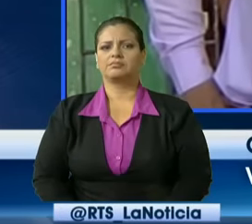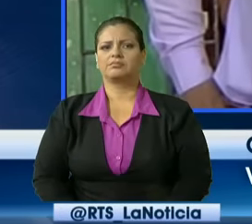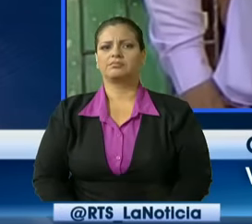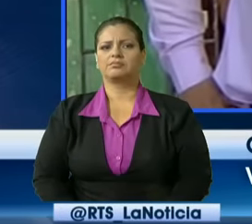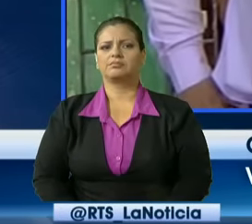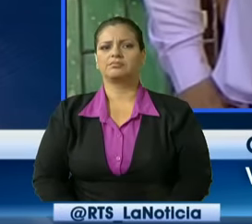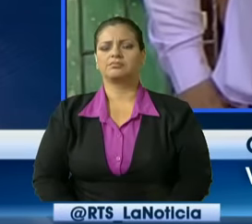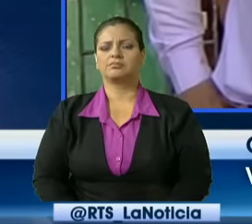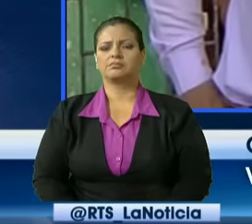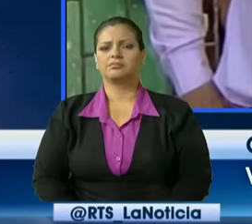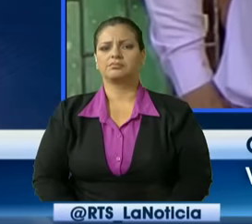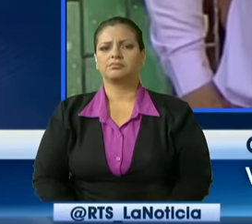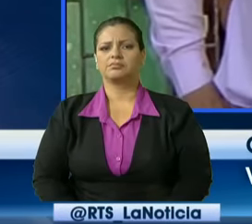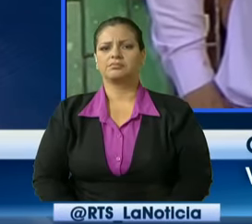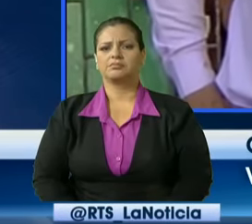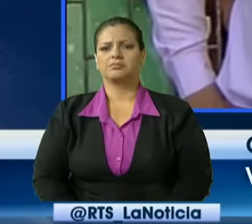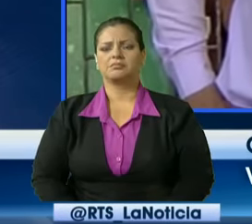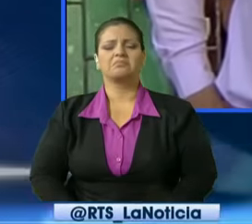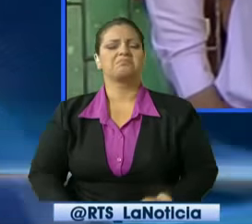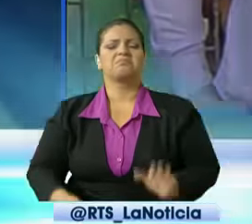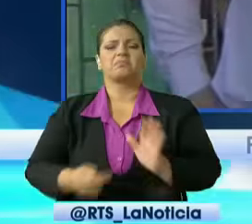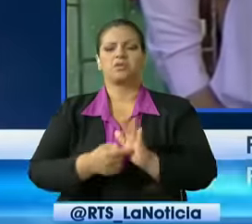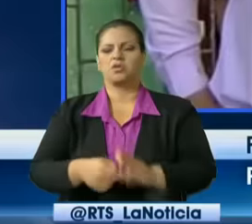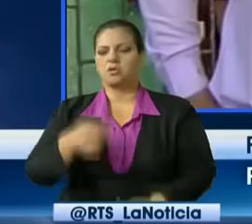hay crueldad.